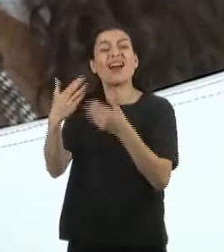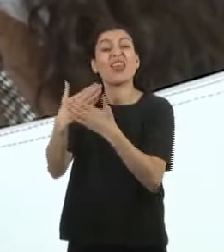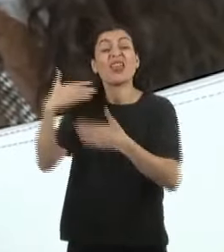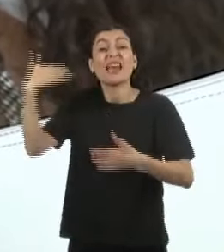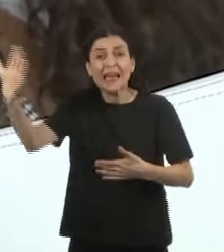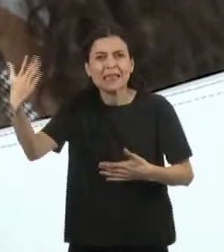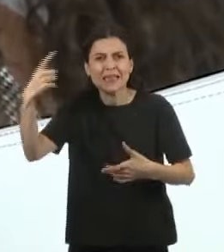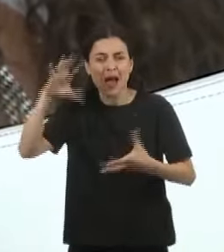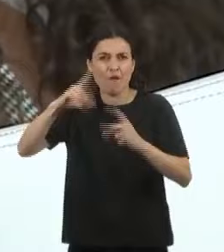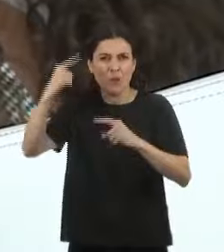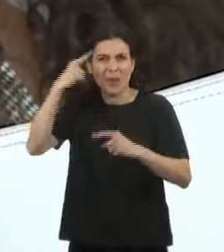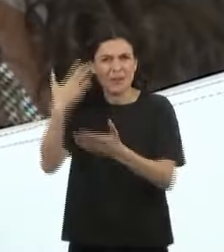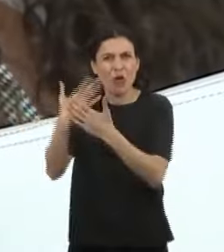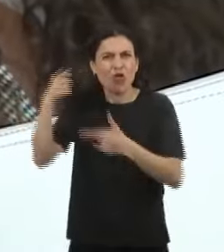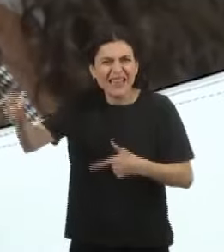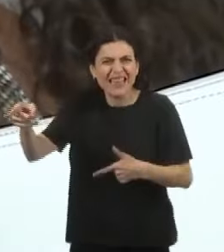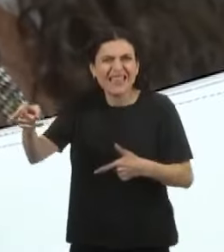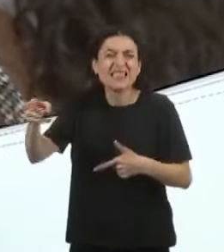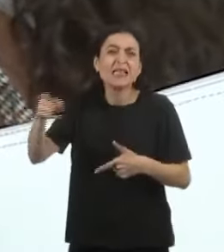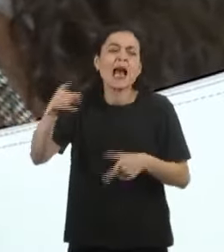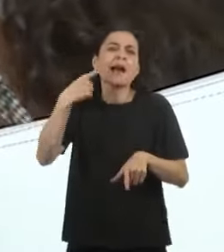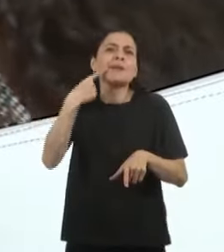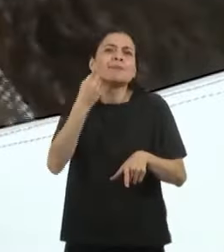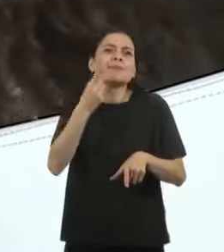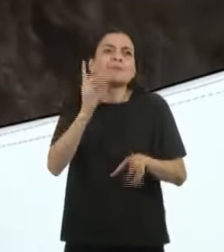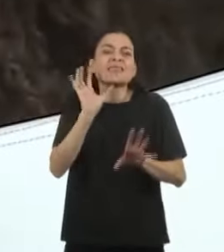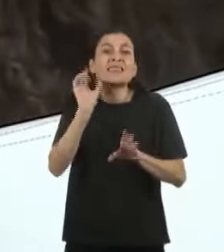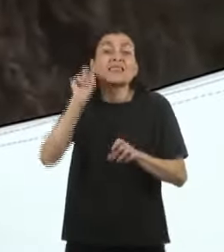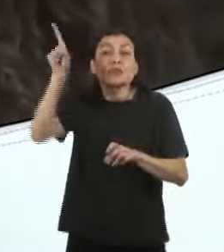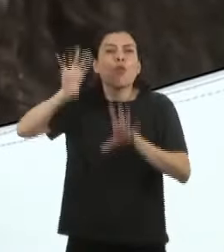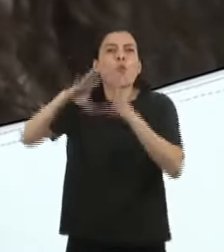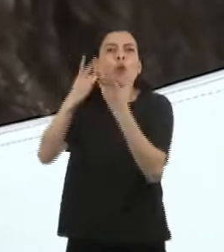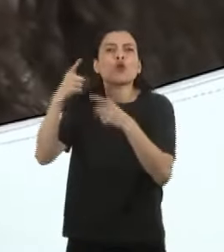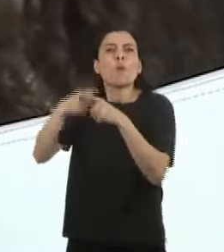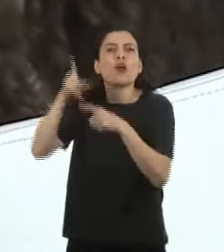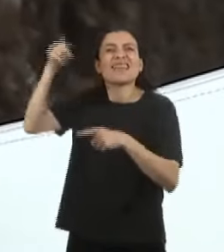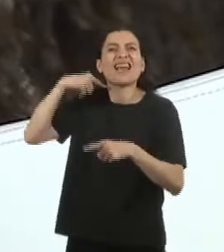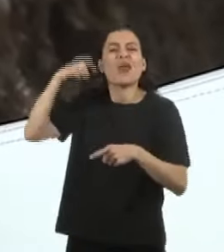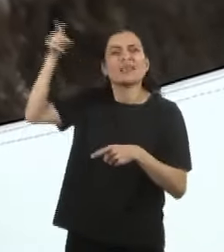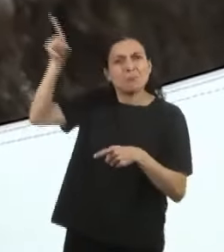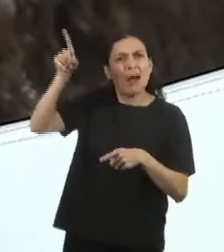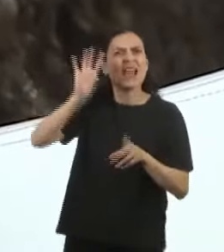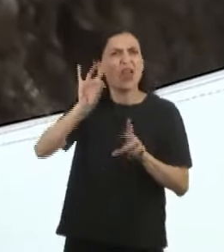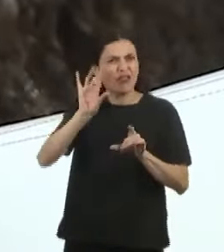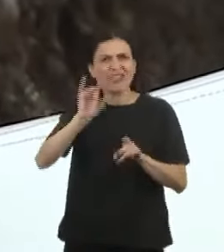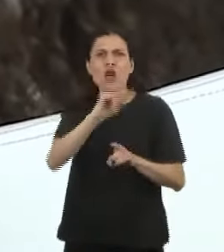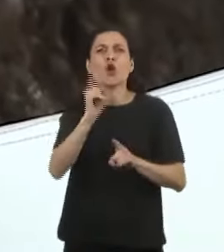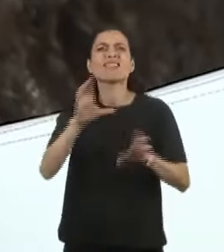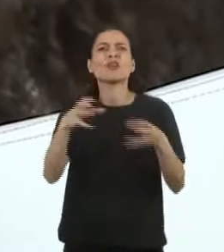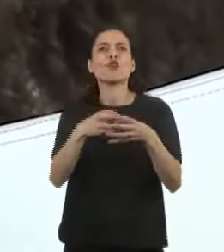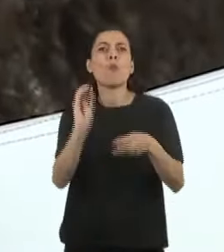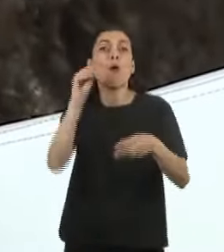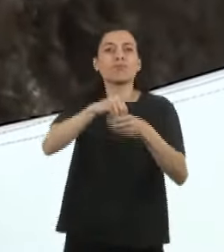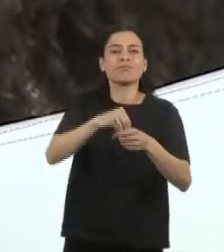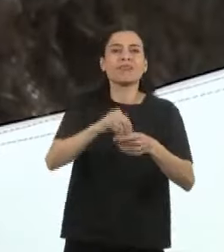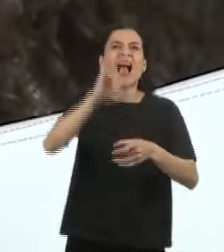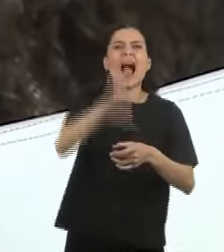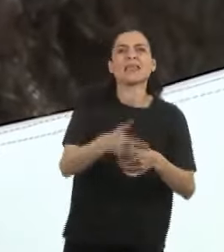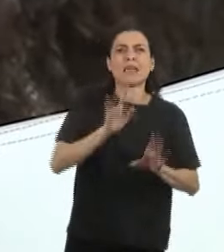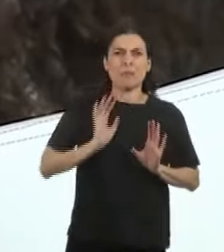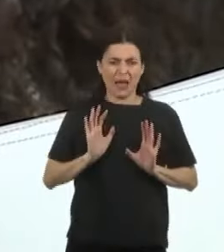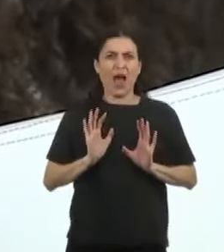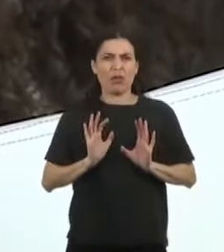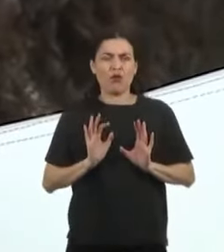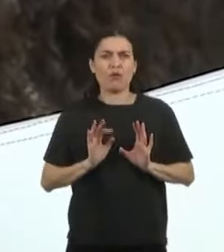podríamos decir todavía marginal en la política española Porque electoralmente tampoco es importante